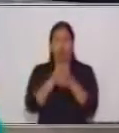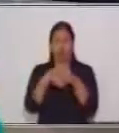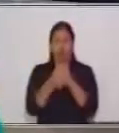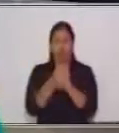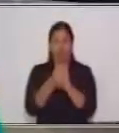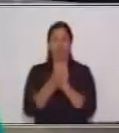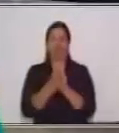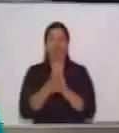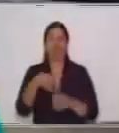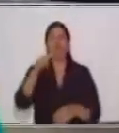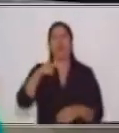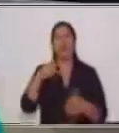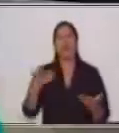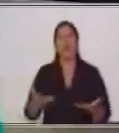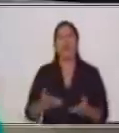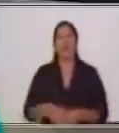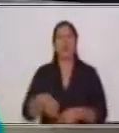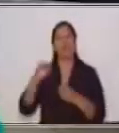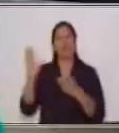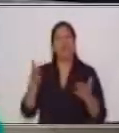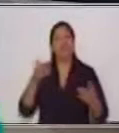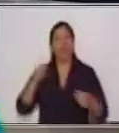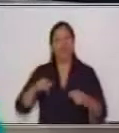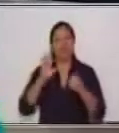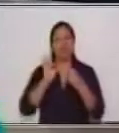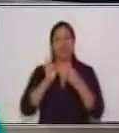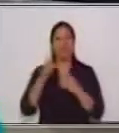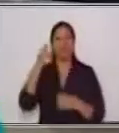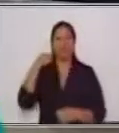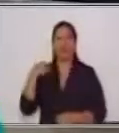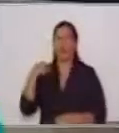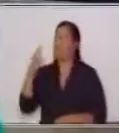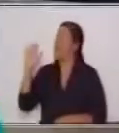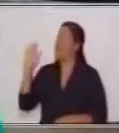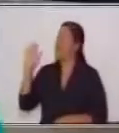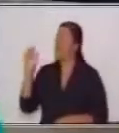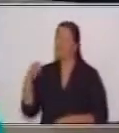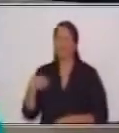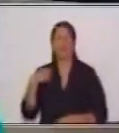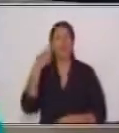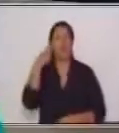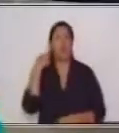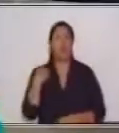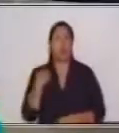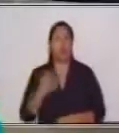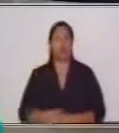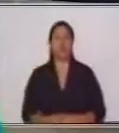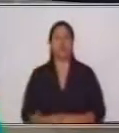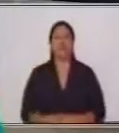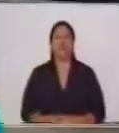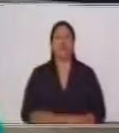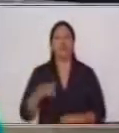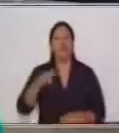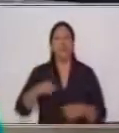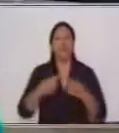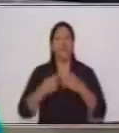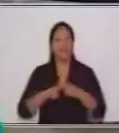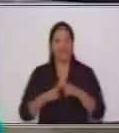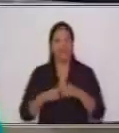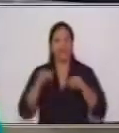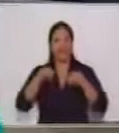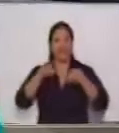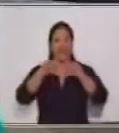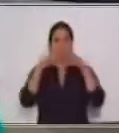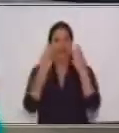oportunidad, daremos la bienvenida a nuestra querida intérprete Ruth. Damos inicio con nuestra clase acerca